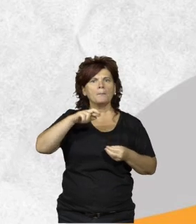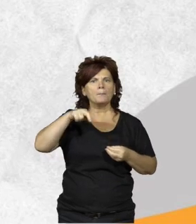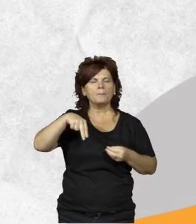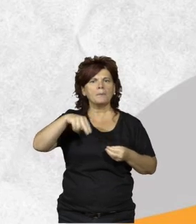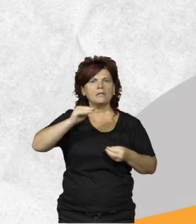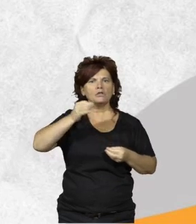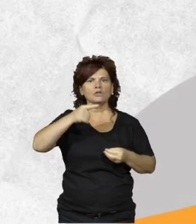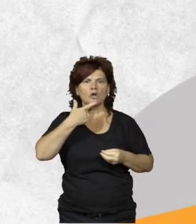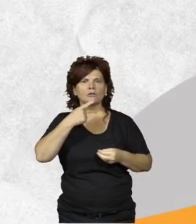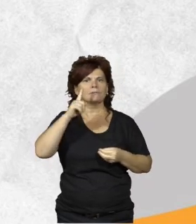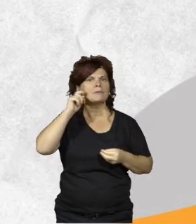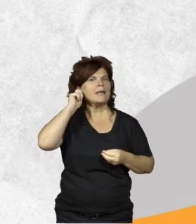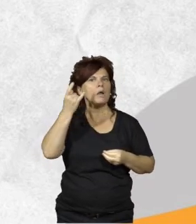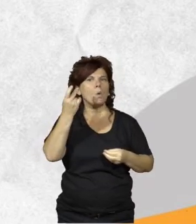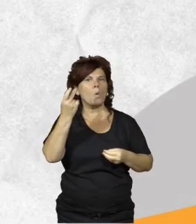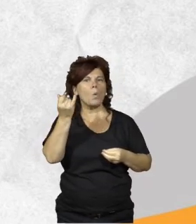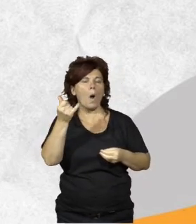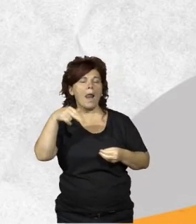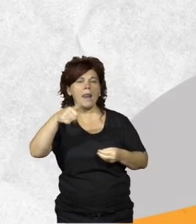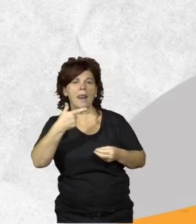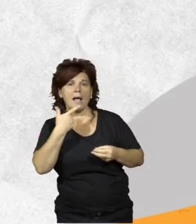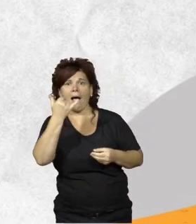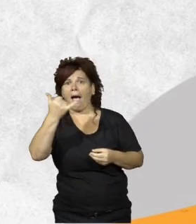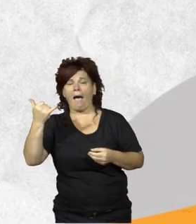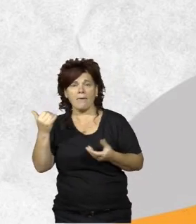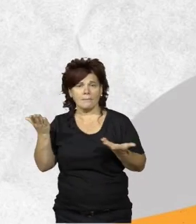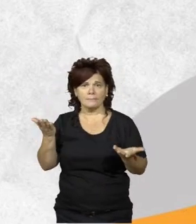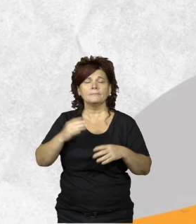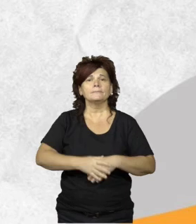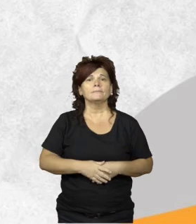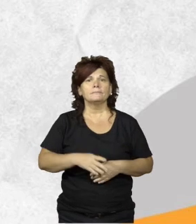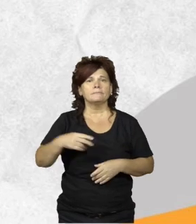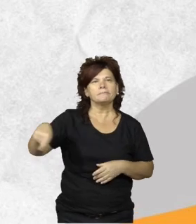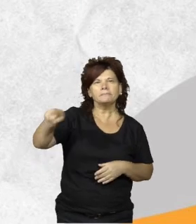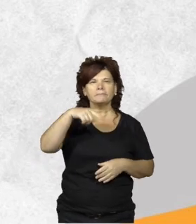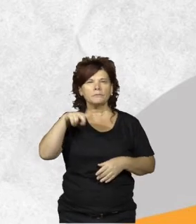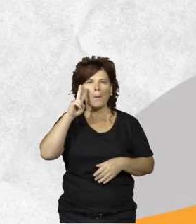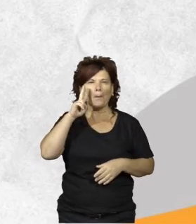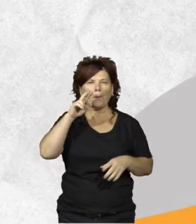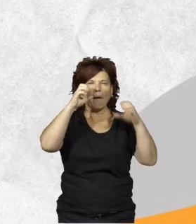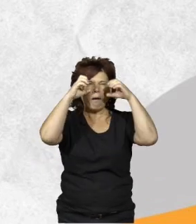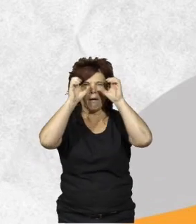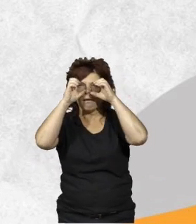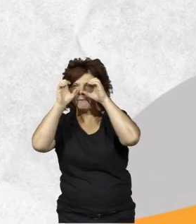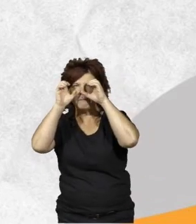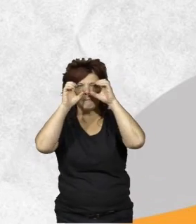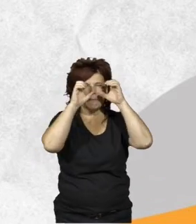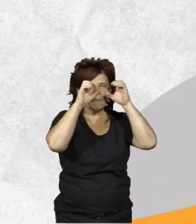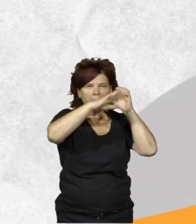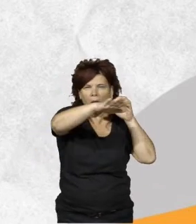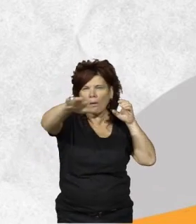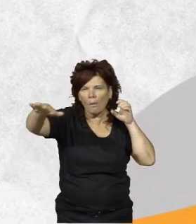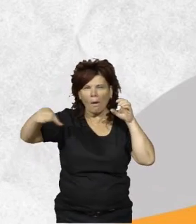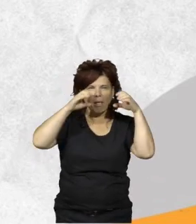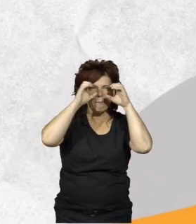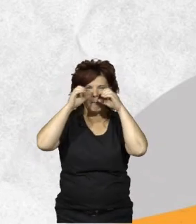patos tenemos, y es imposible que un guardafauna esté mirando todo el día por una larga vista un estero contando, teniendo